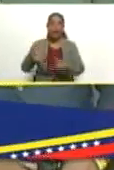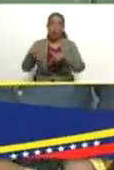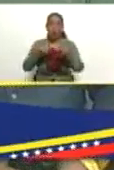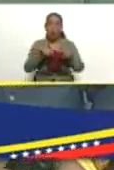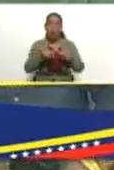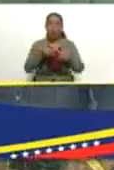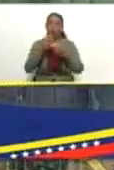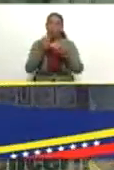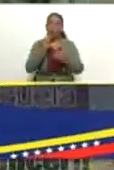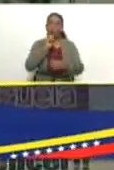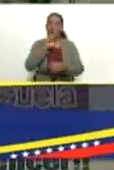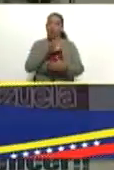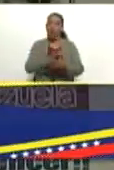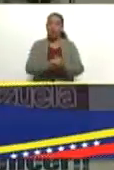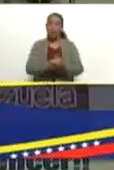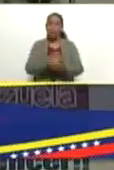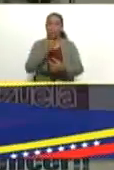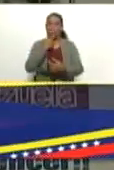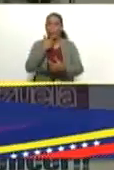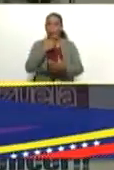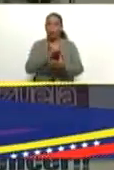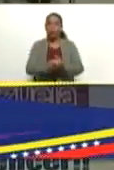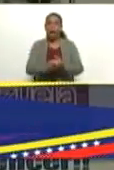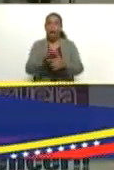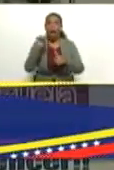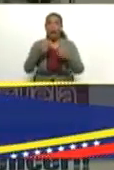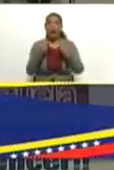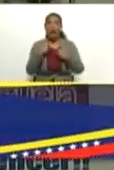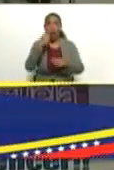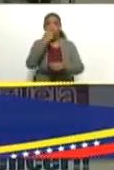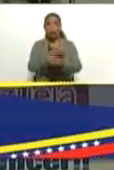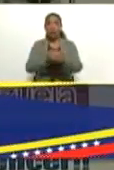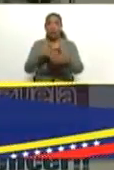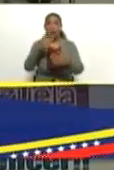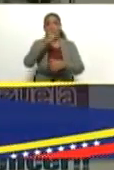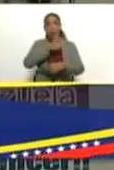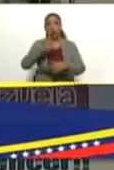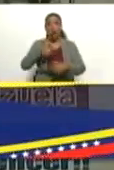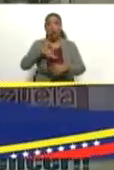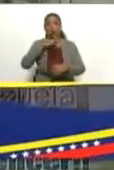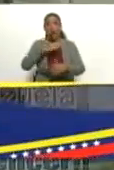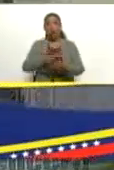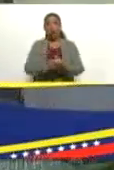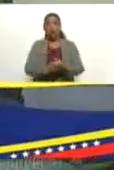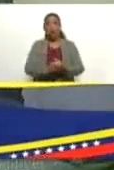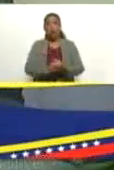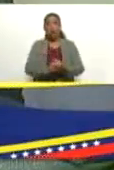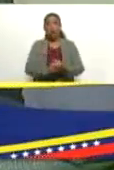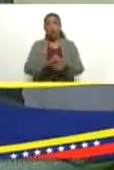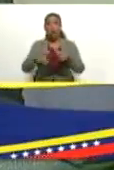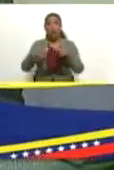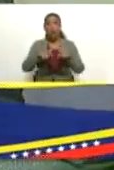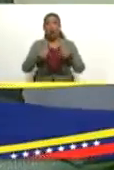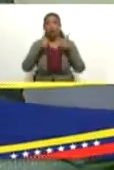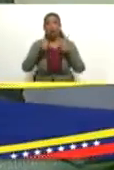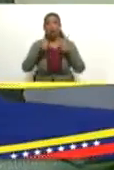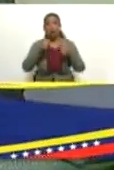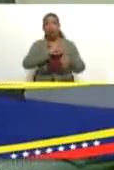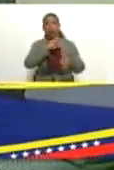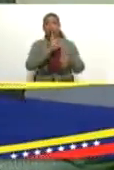mítica, bella. Aquí vive más de 1 millón de personas. Es una tremenda región, poderosa,